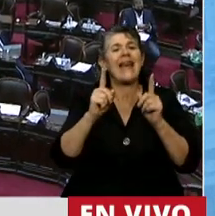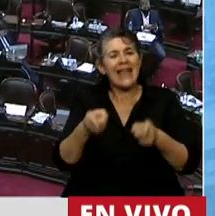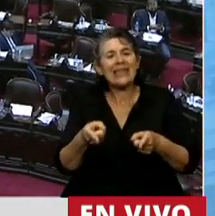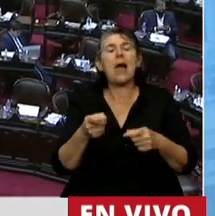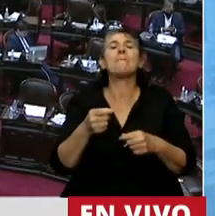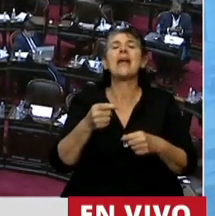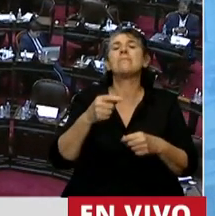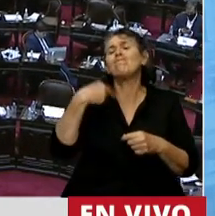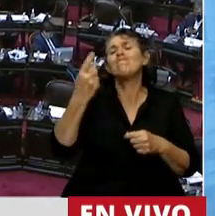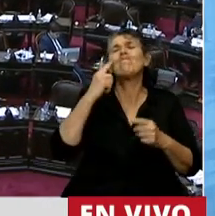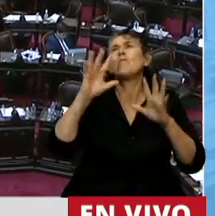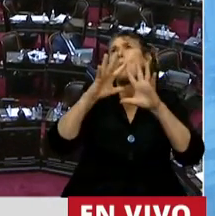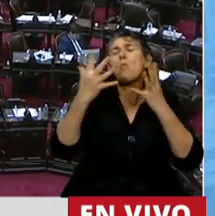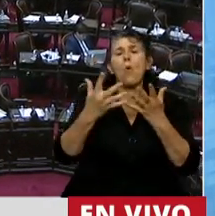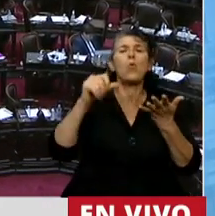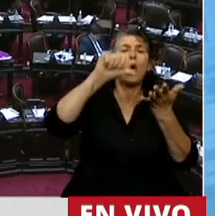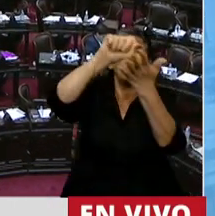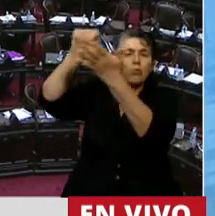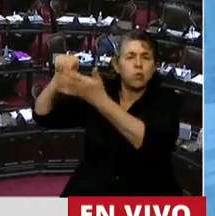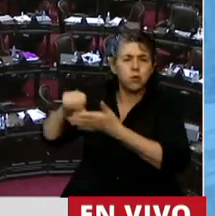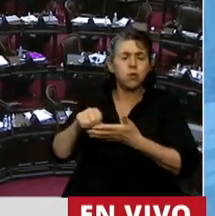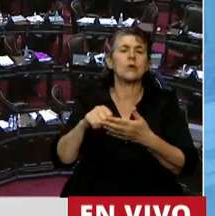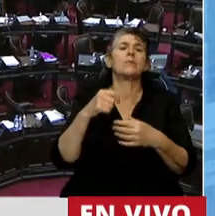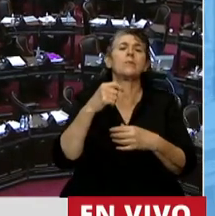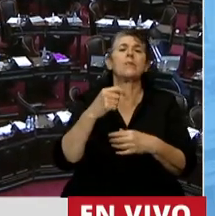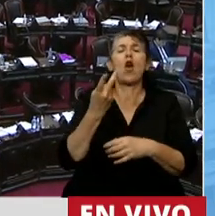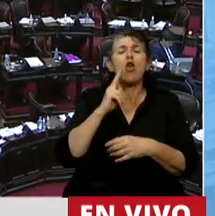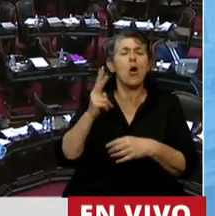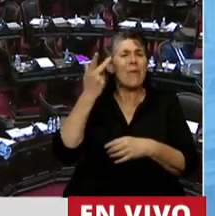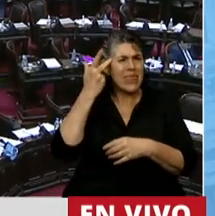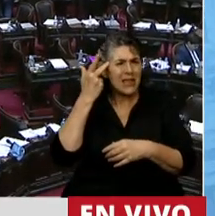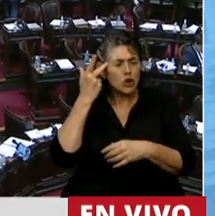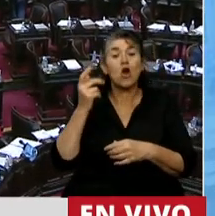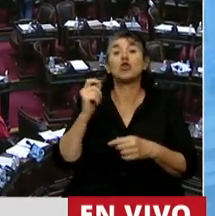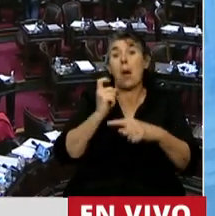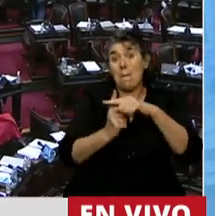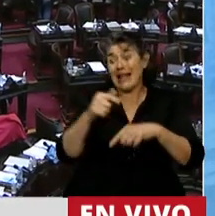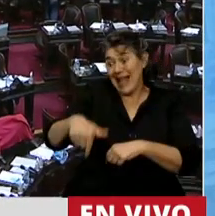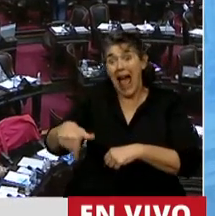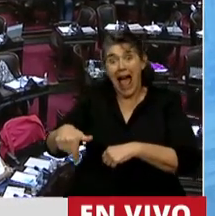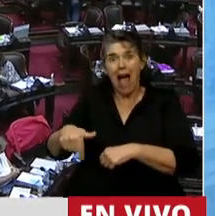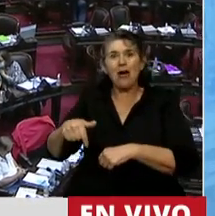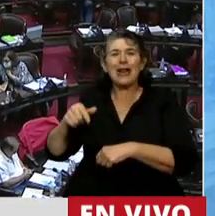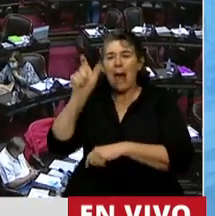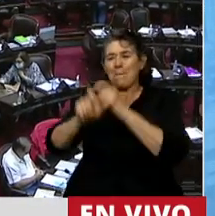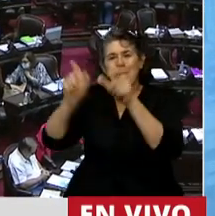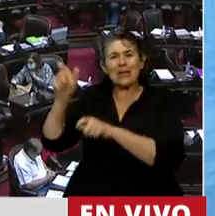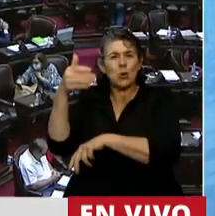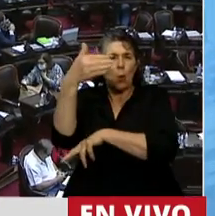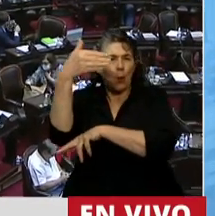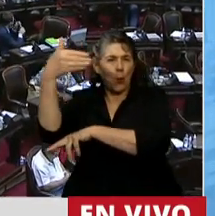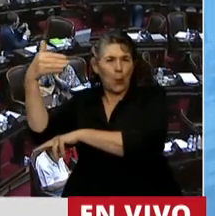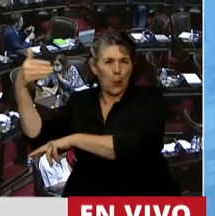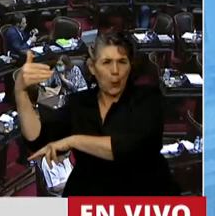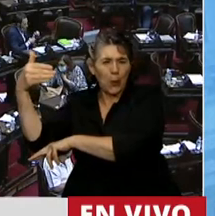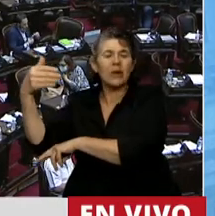en el mundo. No hay duda, si después de todo lo que escuchamos en el 2018 y los expositores de ahora, que ha sido un fracaso